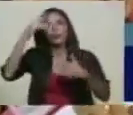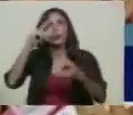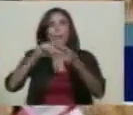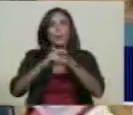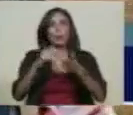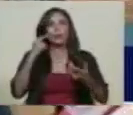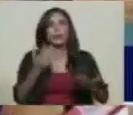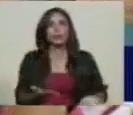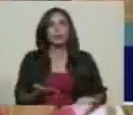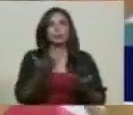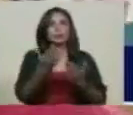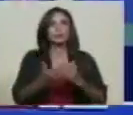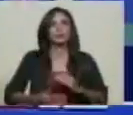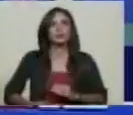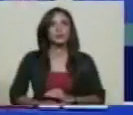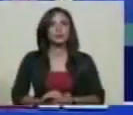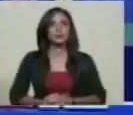¿vale?